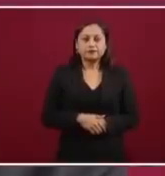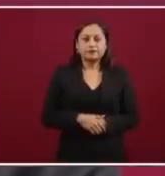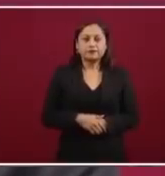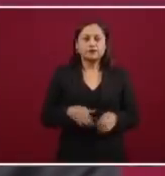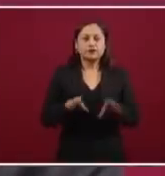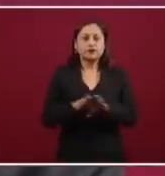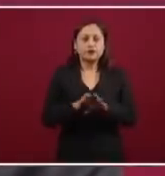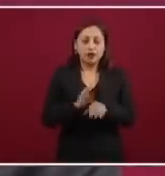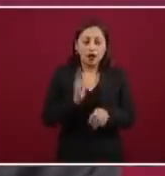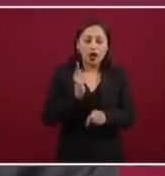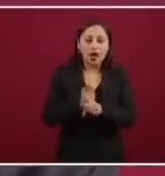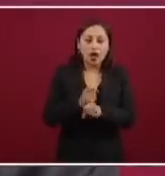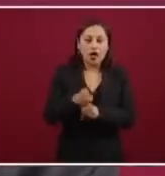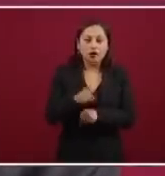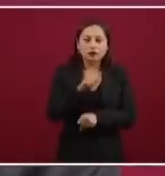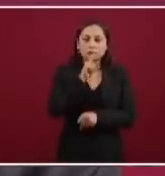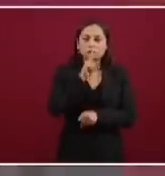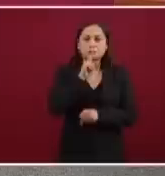ocultar las cosas